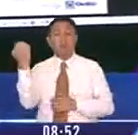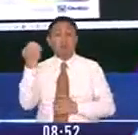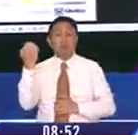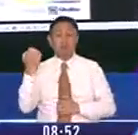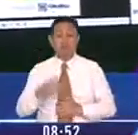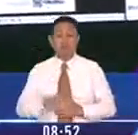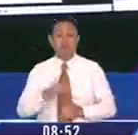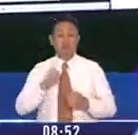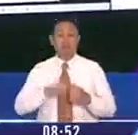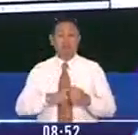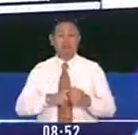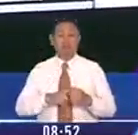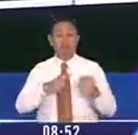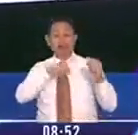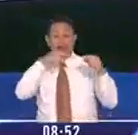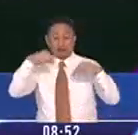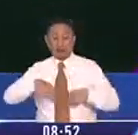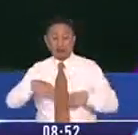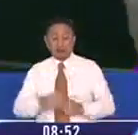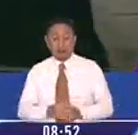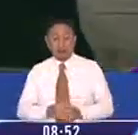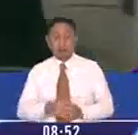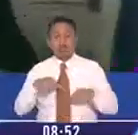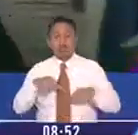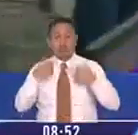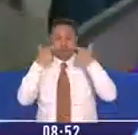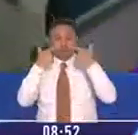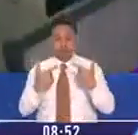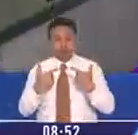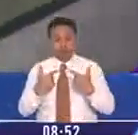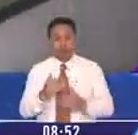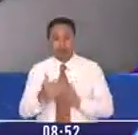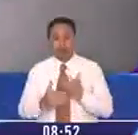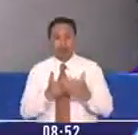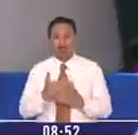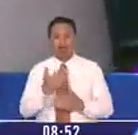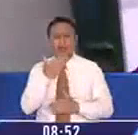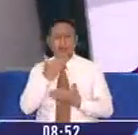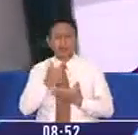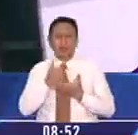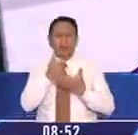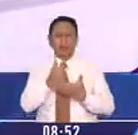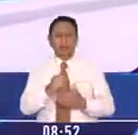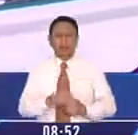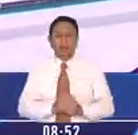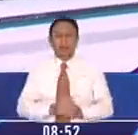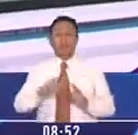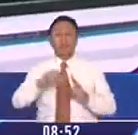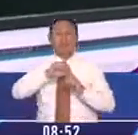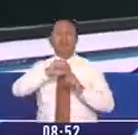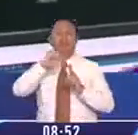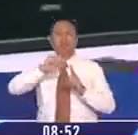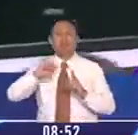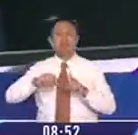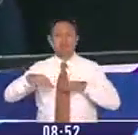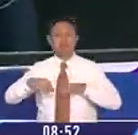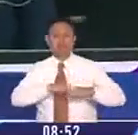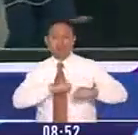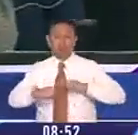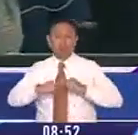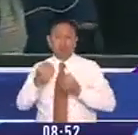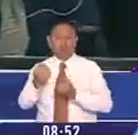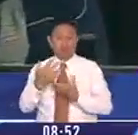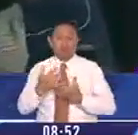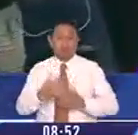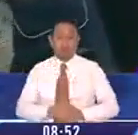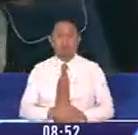en la capital pasa para esta sala para generar un seguimiento de cómo tiene que darse una respuesta efectiva. El sistema de gestión de información